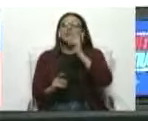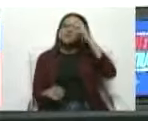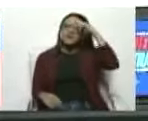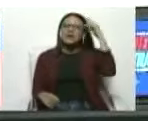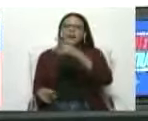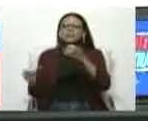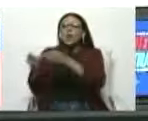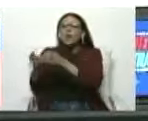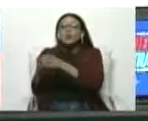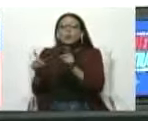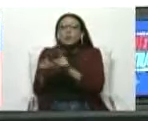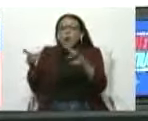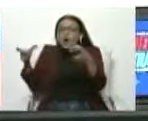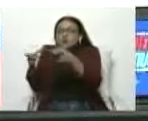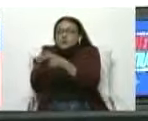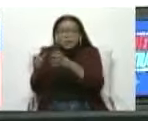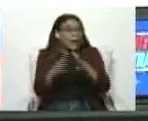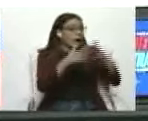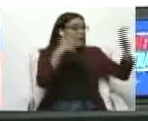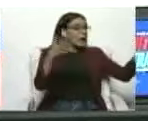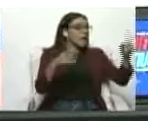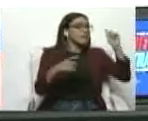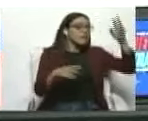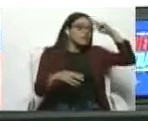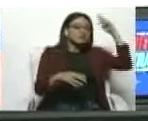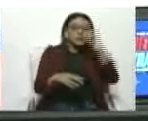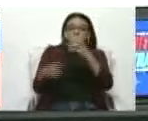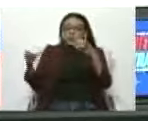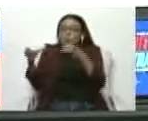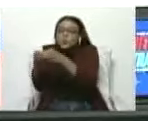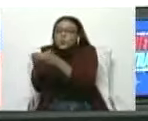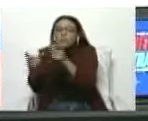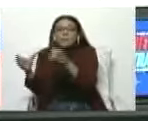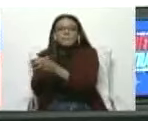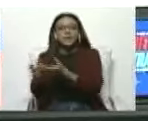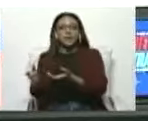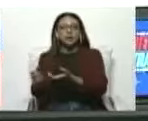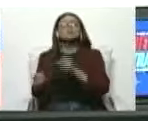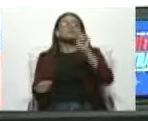sí, nosotros lo respetamos, lo que las minorías no pueden esperar es que la